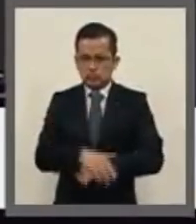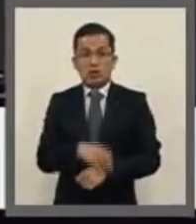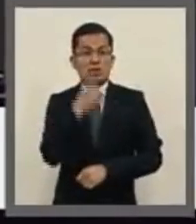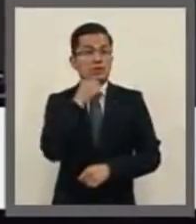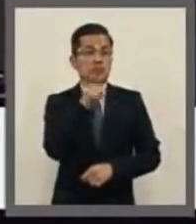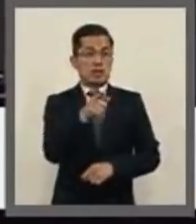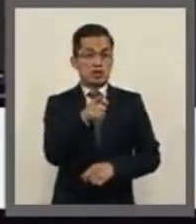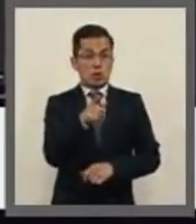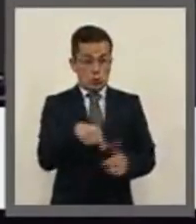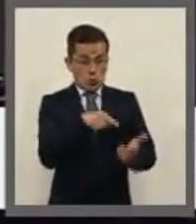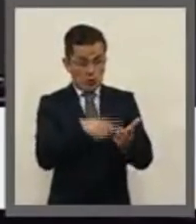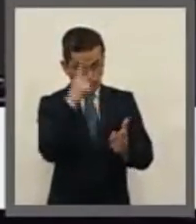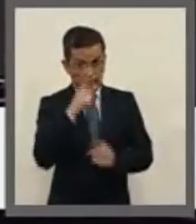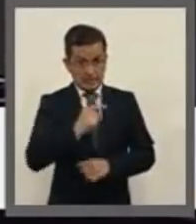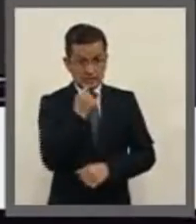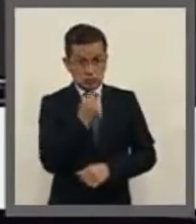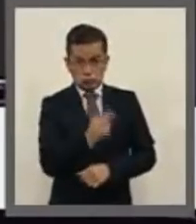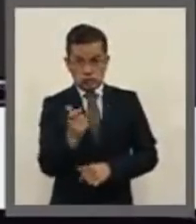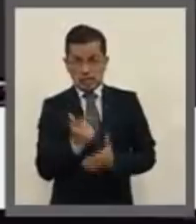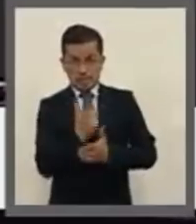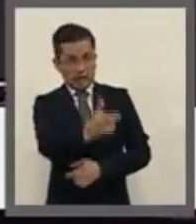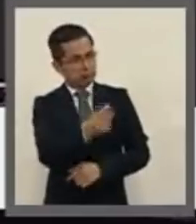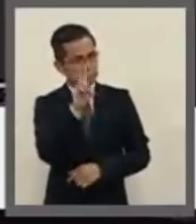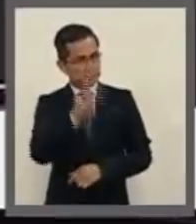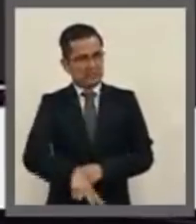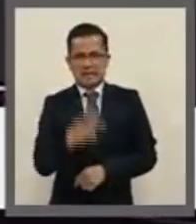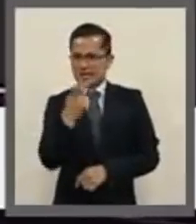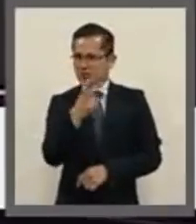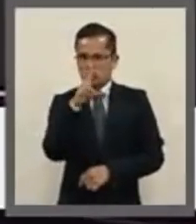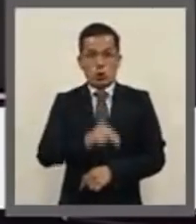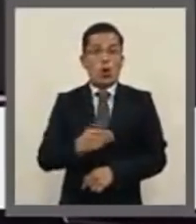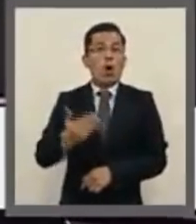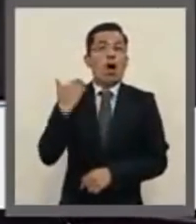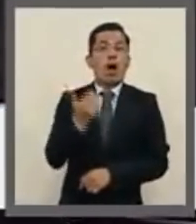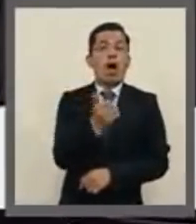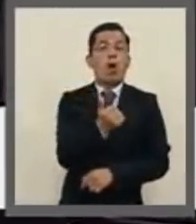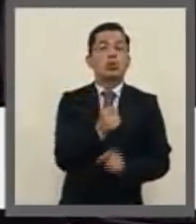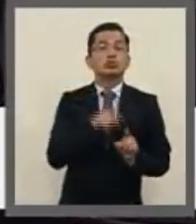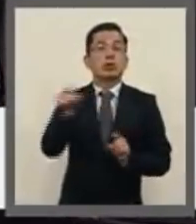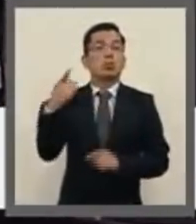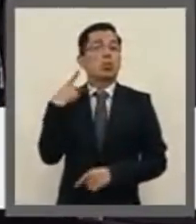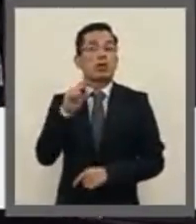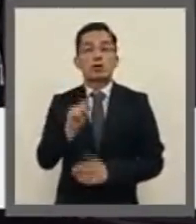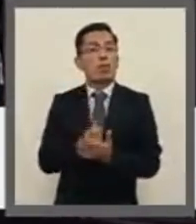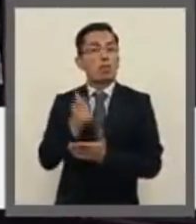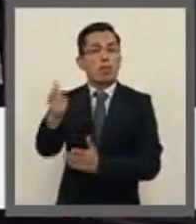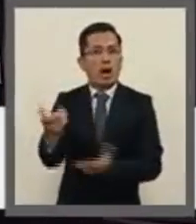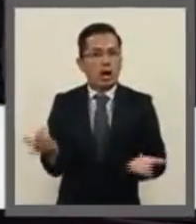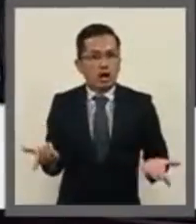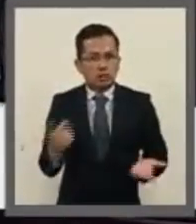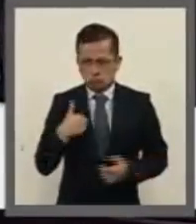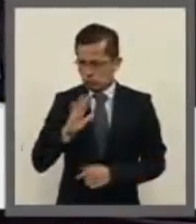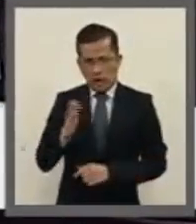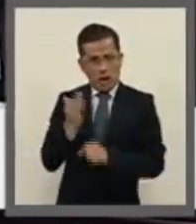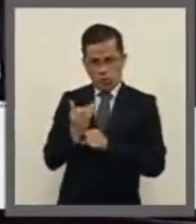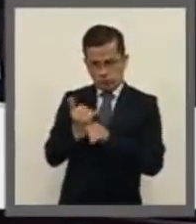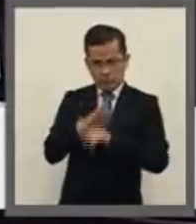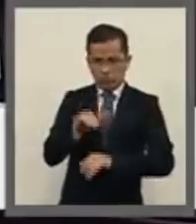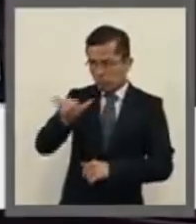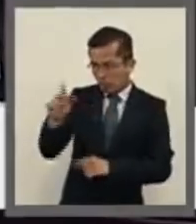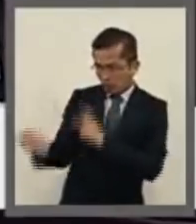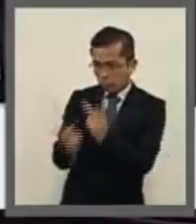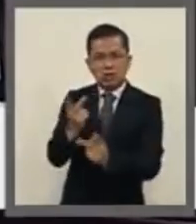pagadas. No es verdad. Desde agosto no pagan en el estado de Puebla, ya les dijeron que no van a pagar en octubre, acabo de confirmar la información, es